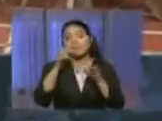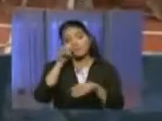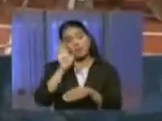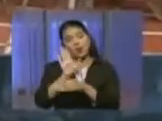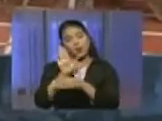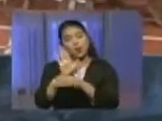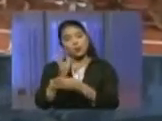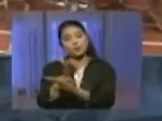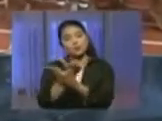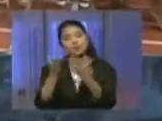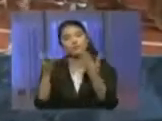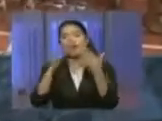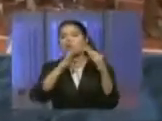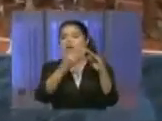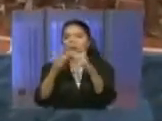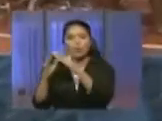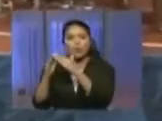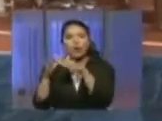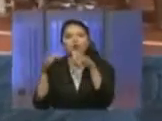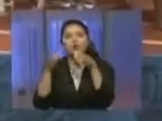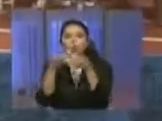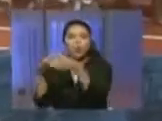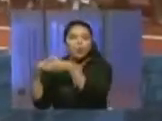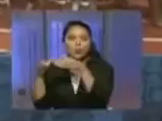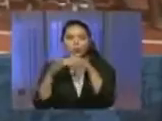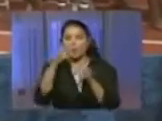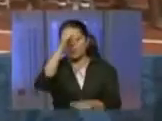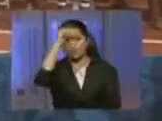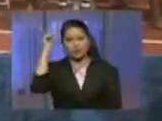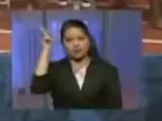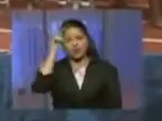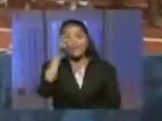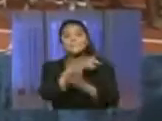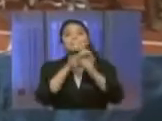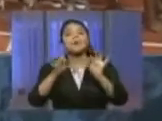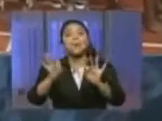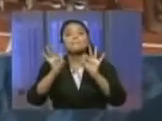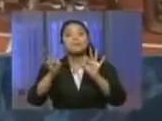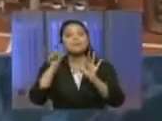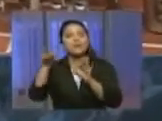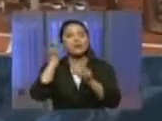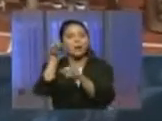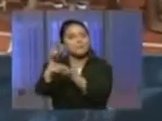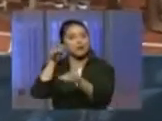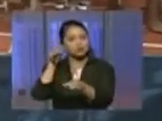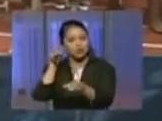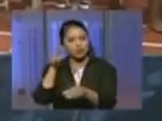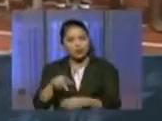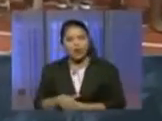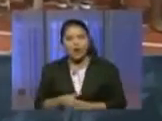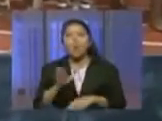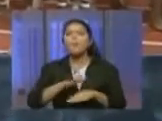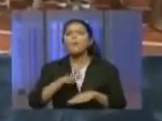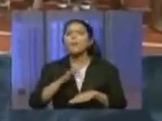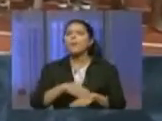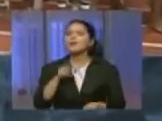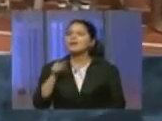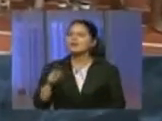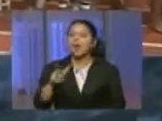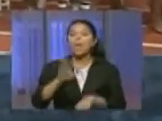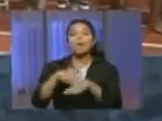a todas las comunidades indígenas pero particularmente en el Amazonas Por qué Porque el